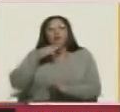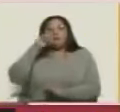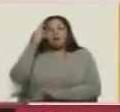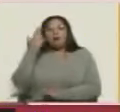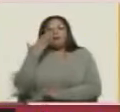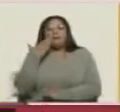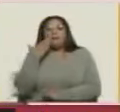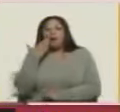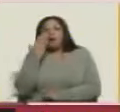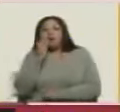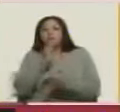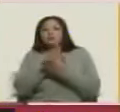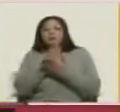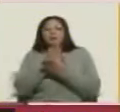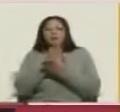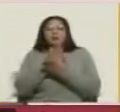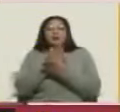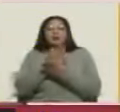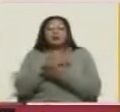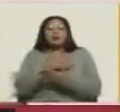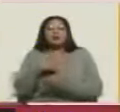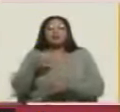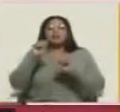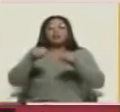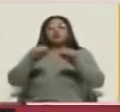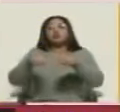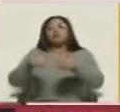siempre quieren sí o sí.